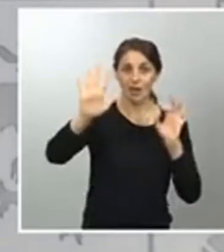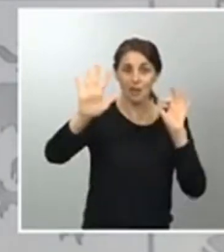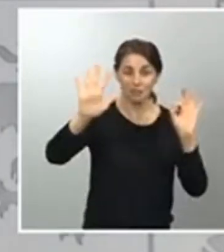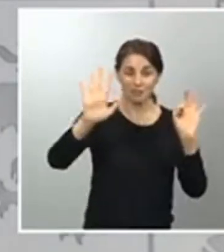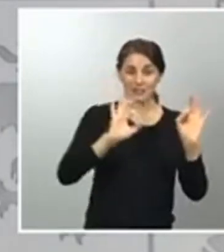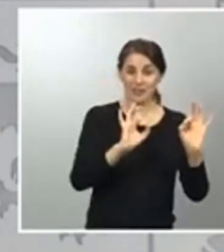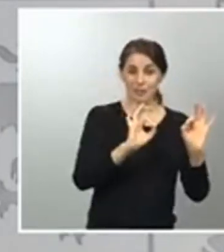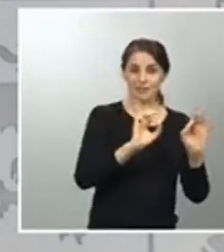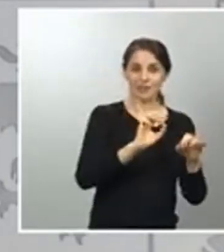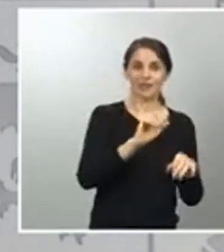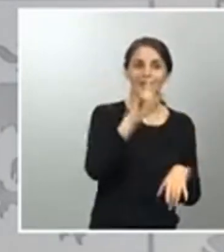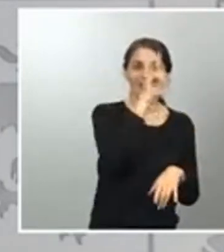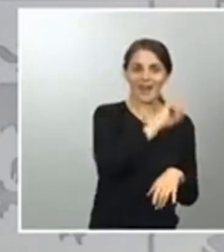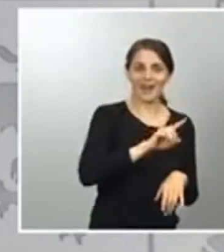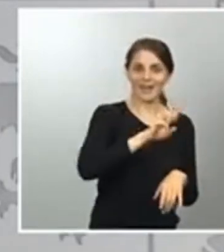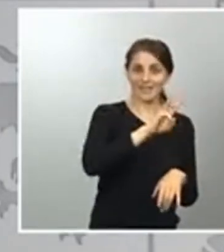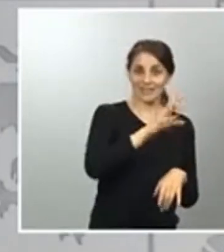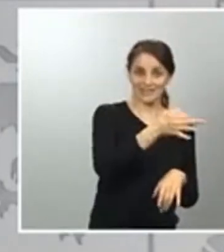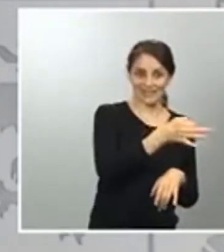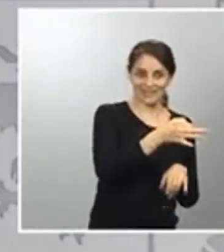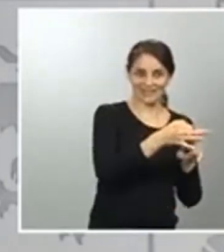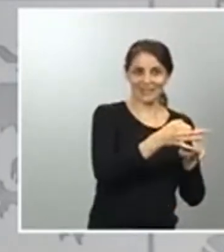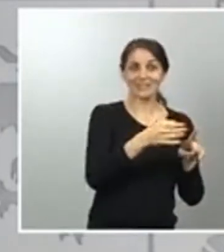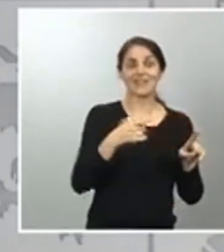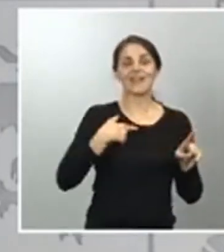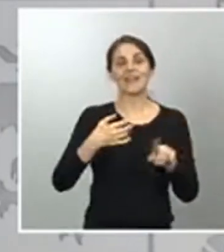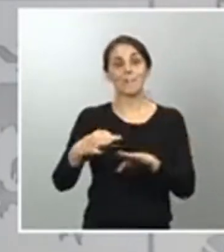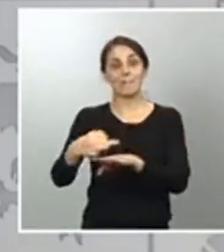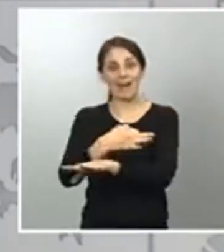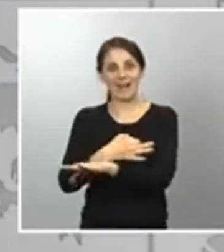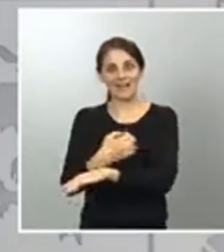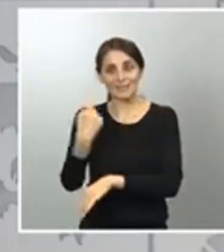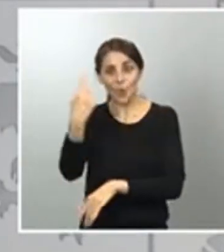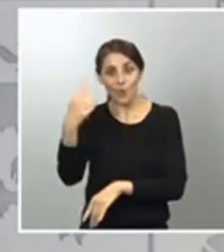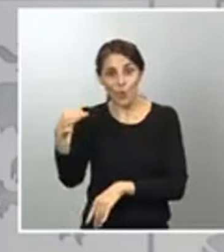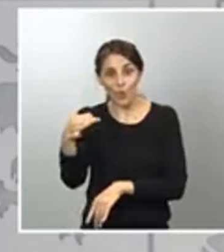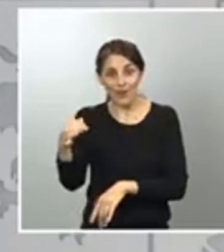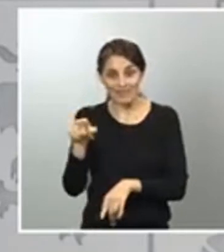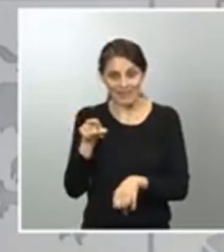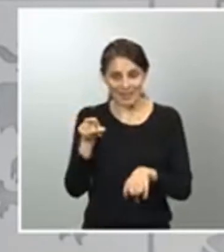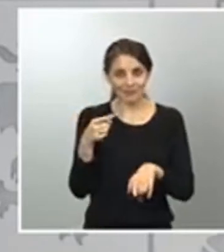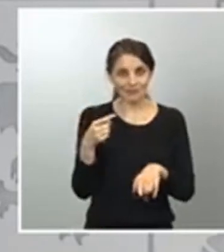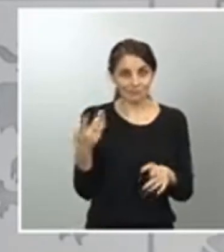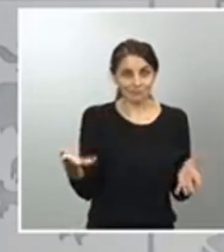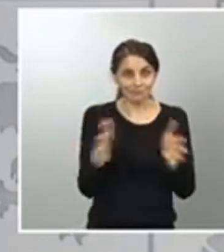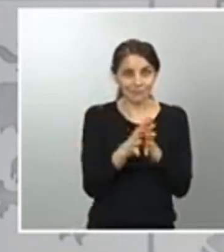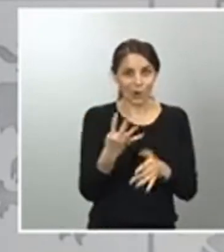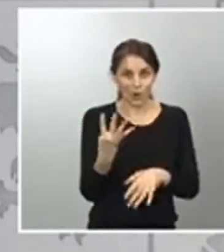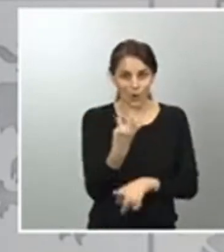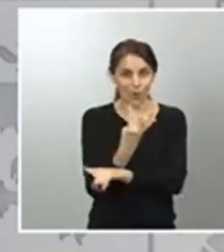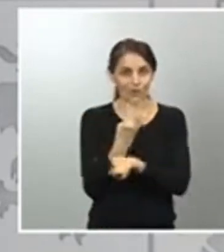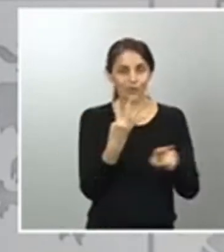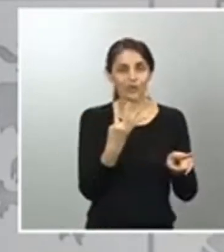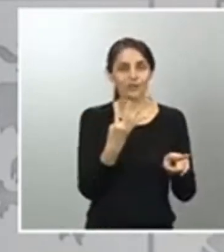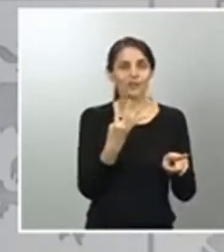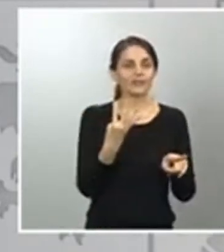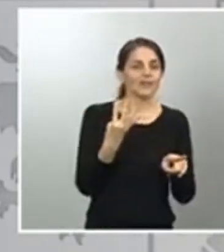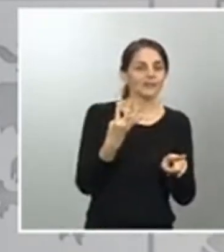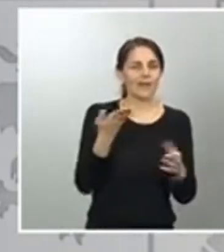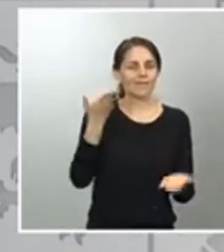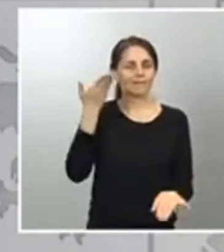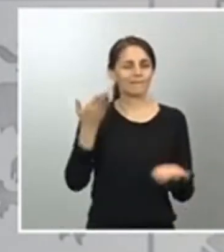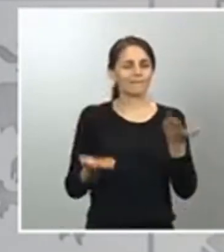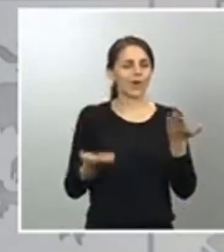isla en las Islas Baleares que se van a ver beneficiados, dada su situación epidemiológica, y una vez evaluado sus capacidades estratégicas